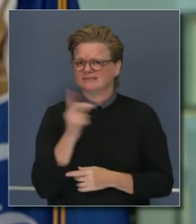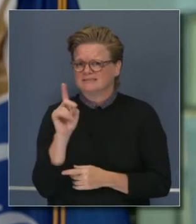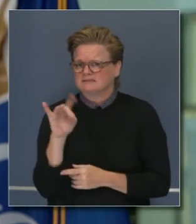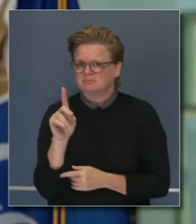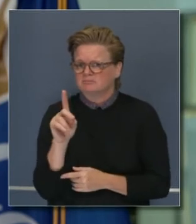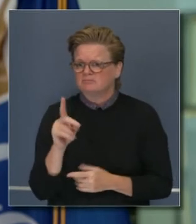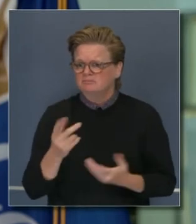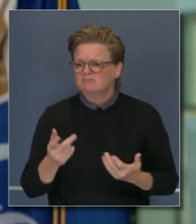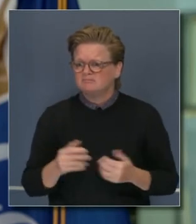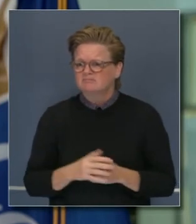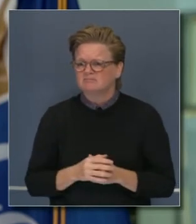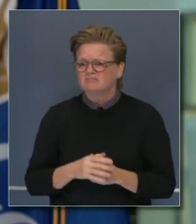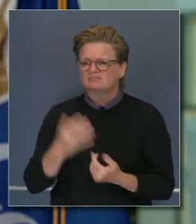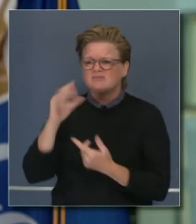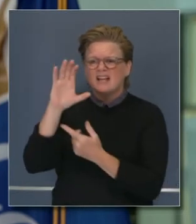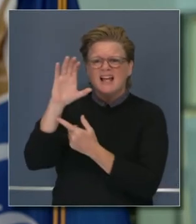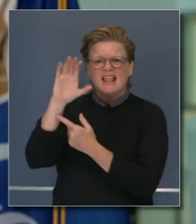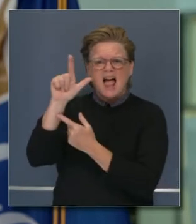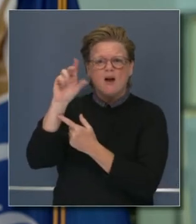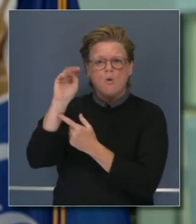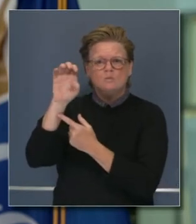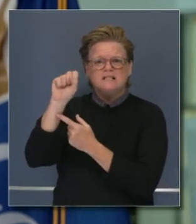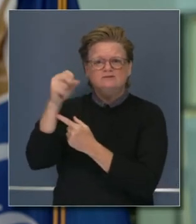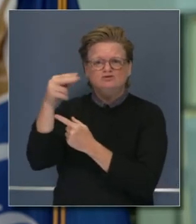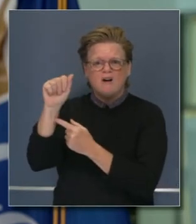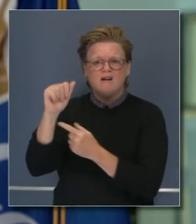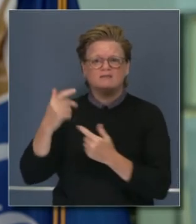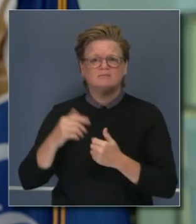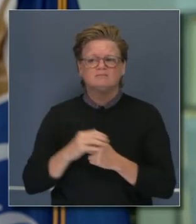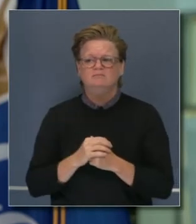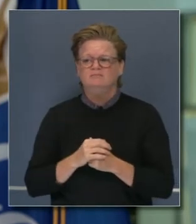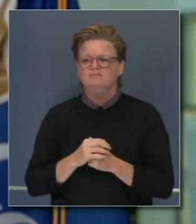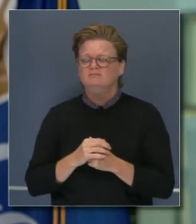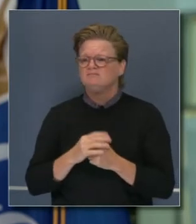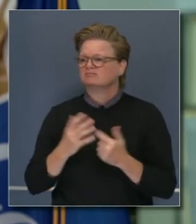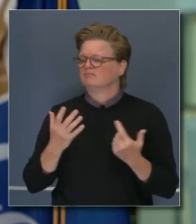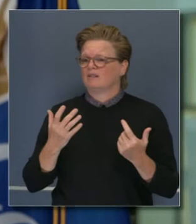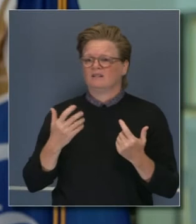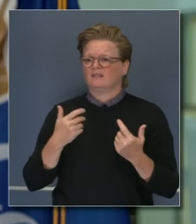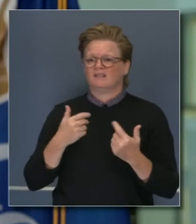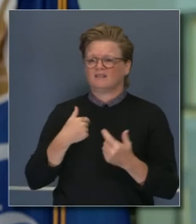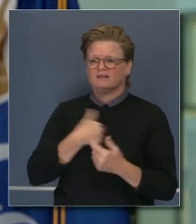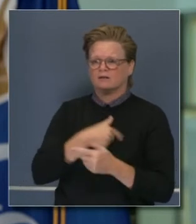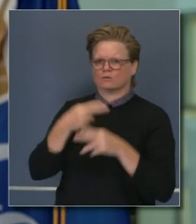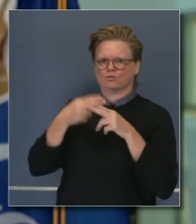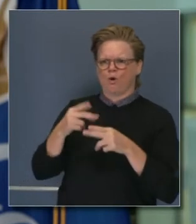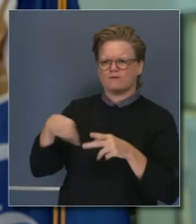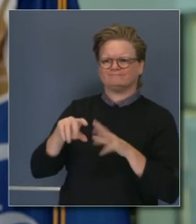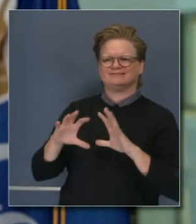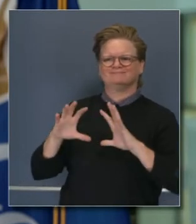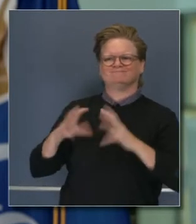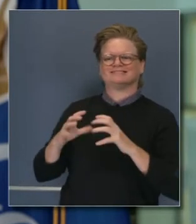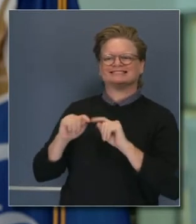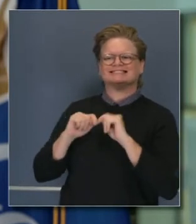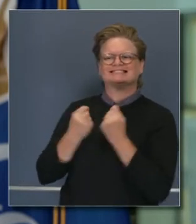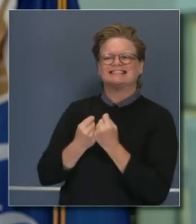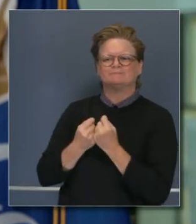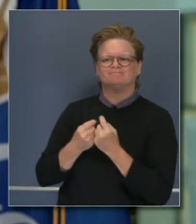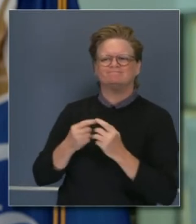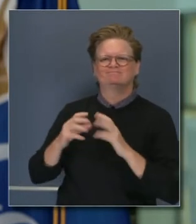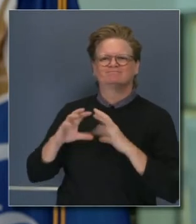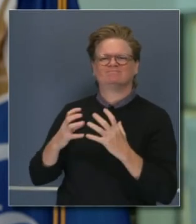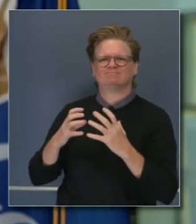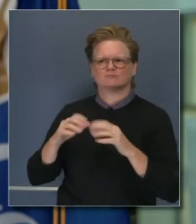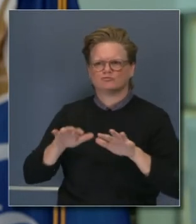estas reglas en California con Cal OSHA. Y también hemos visto equipos de